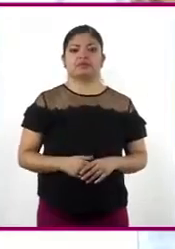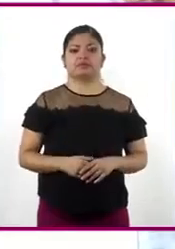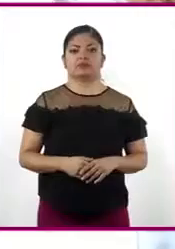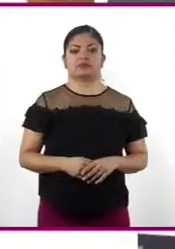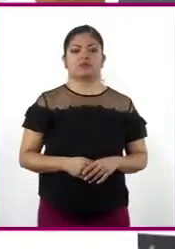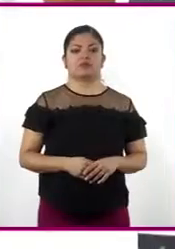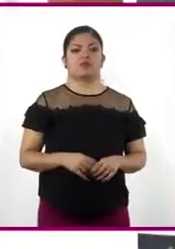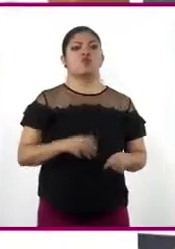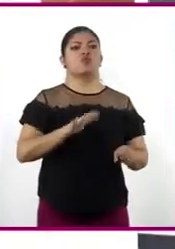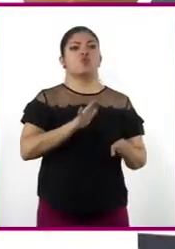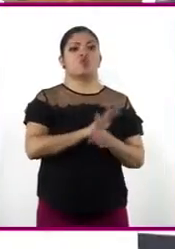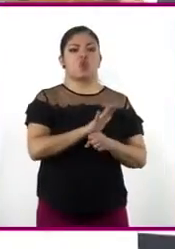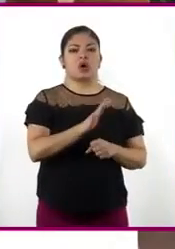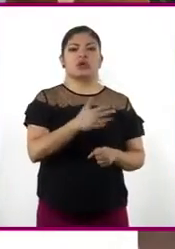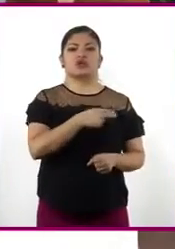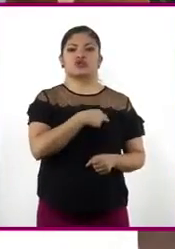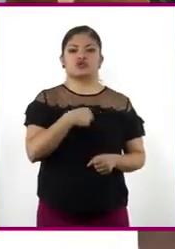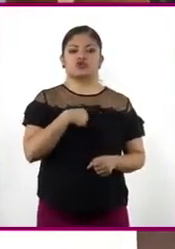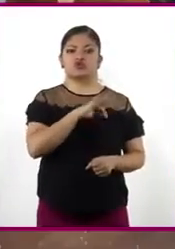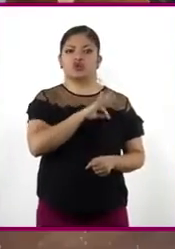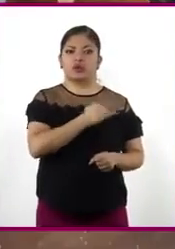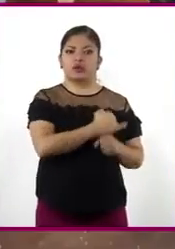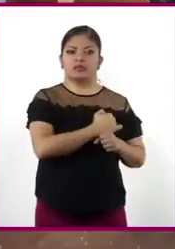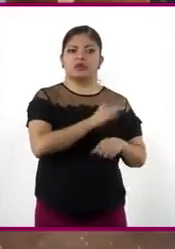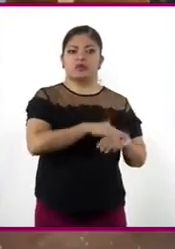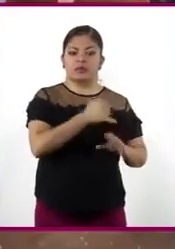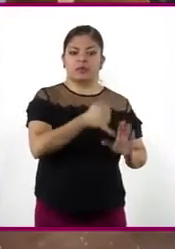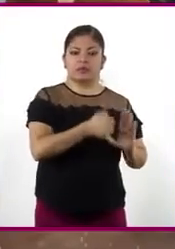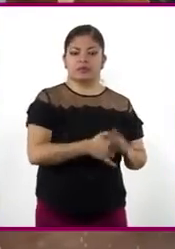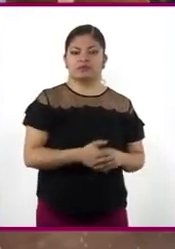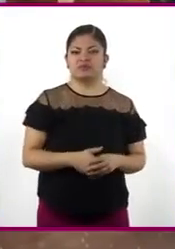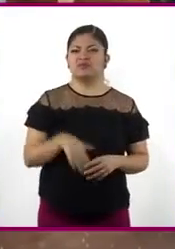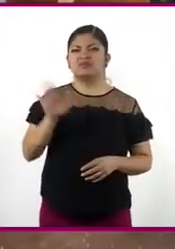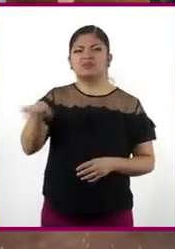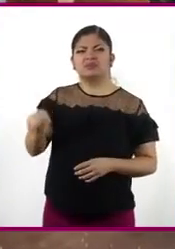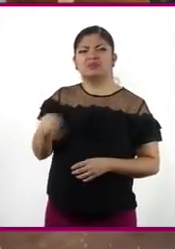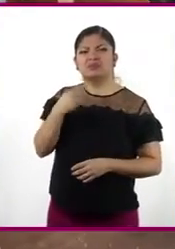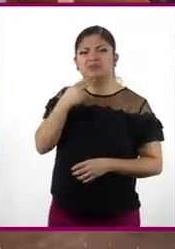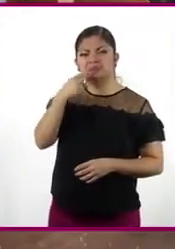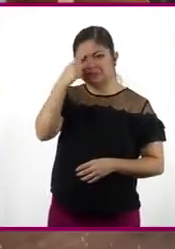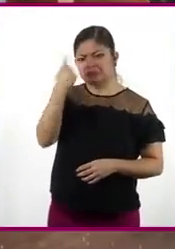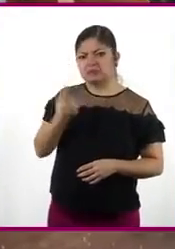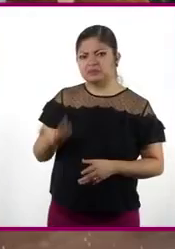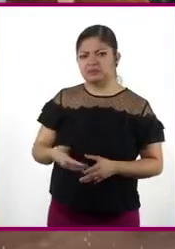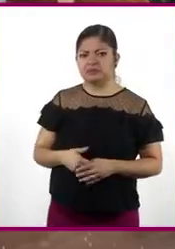¿Qué fuentes puedo consultar? Pepe, ¿y esto para qué nos sirve?